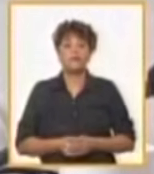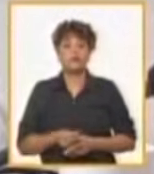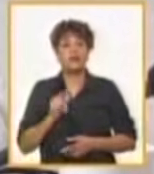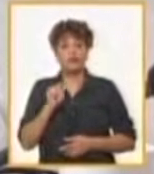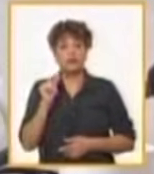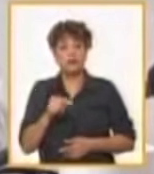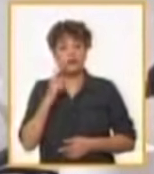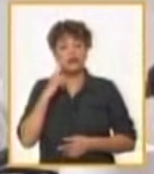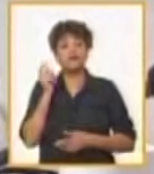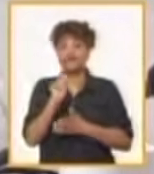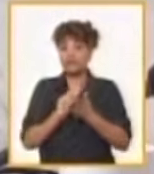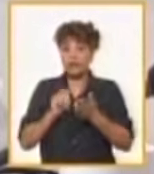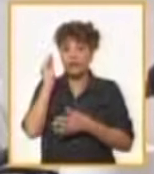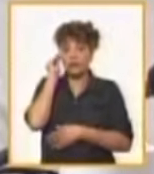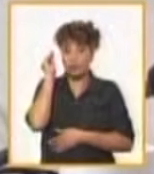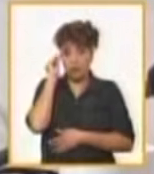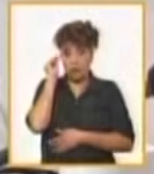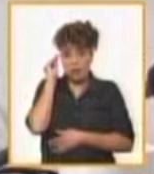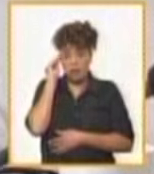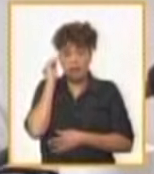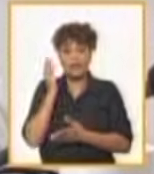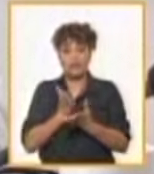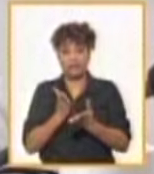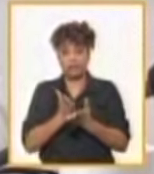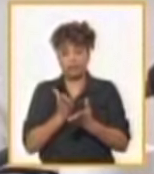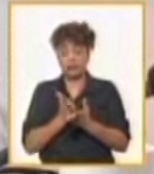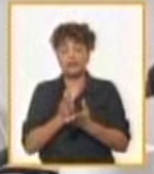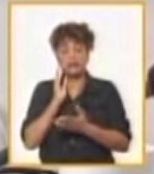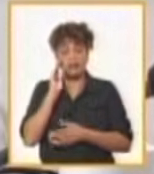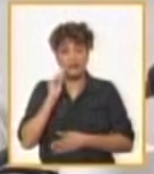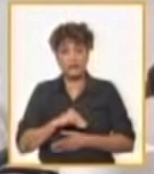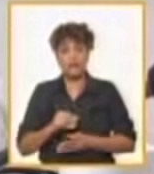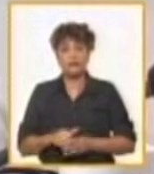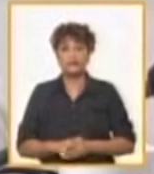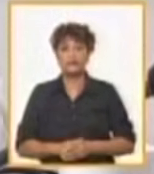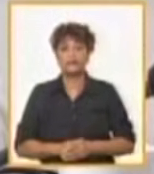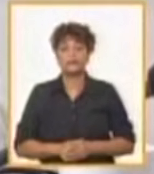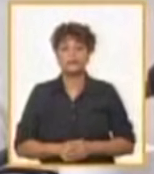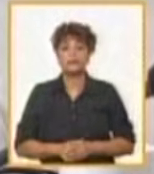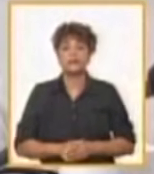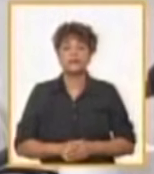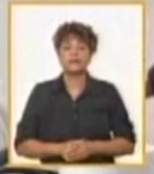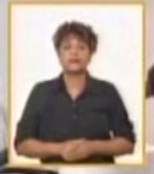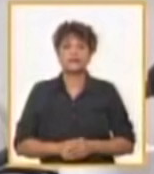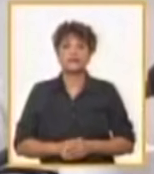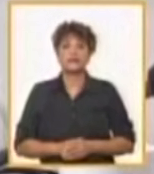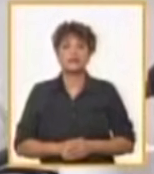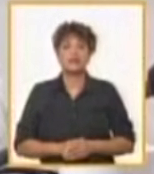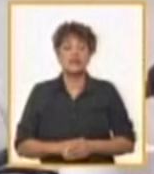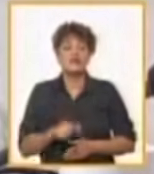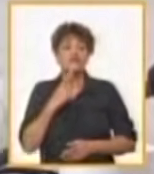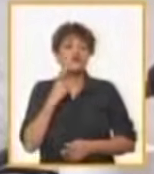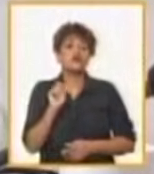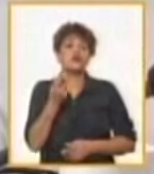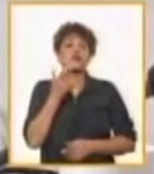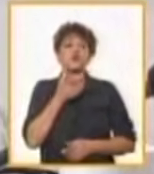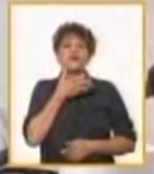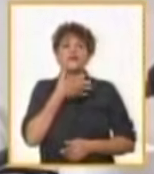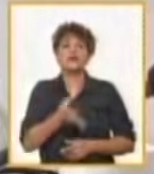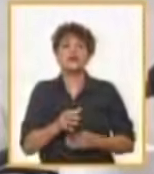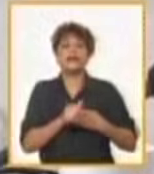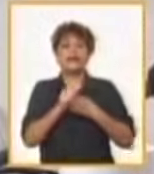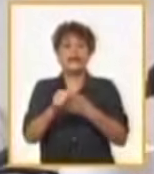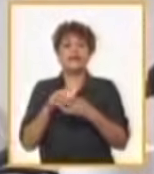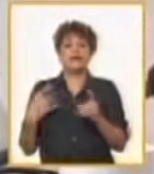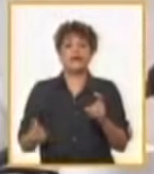con 35 años, y era un hombre culto. No era el mero líder revolucionario,